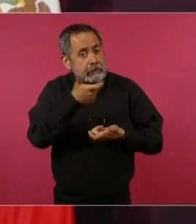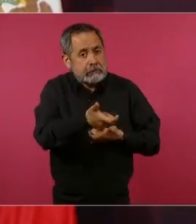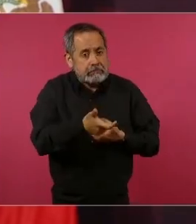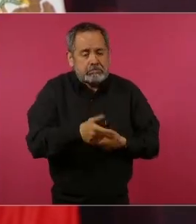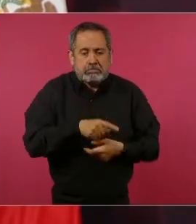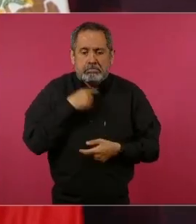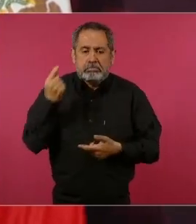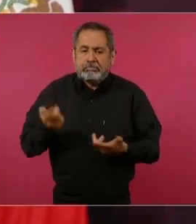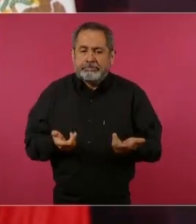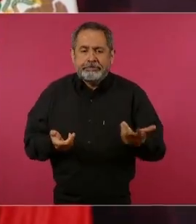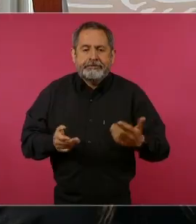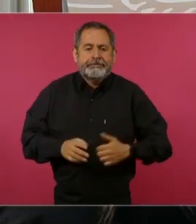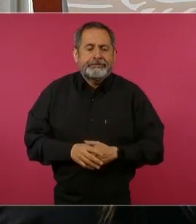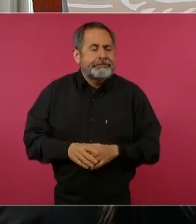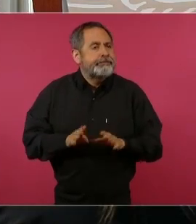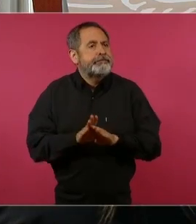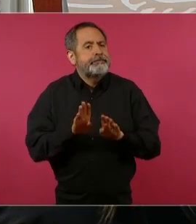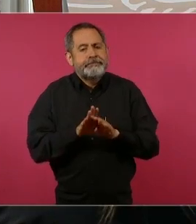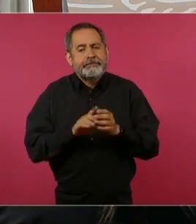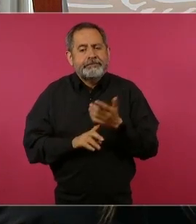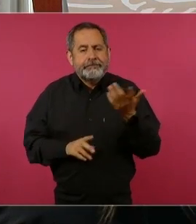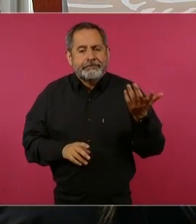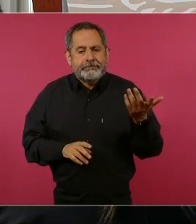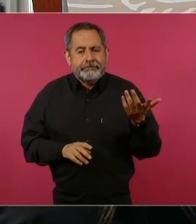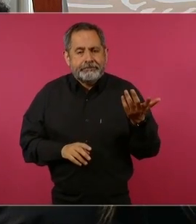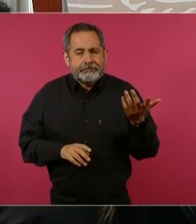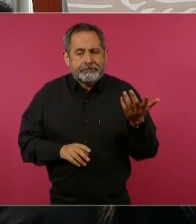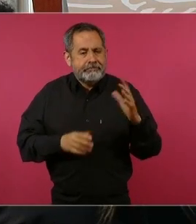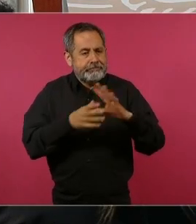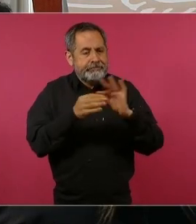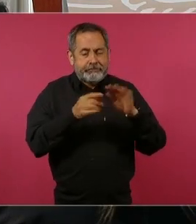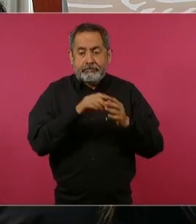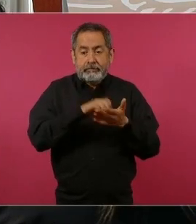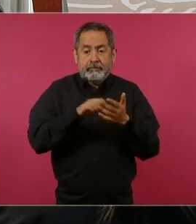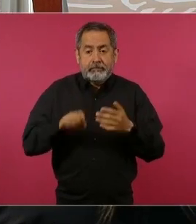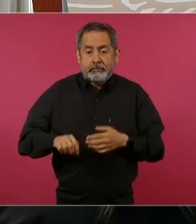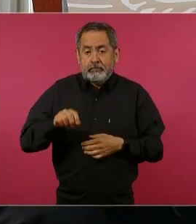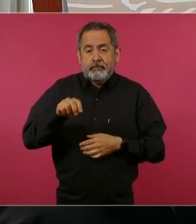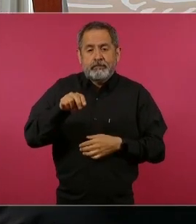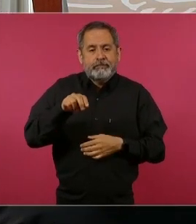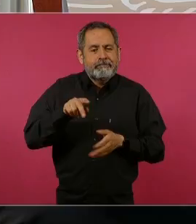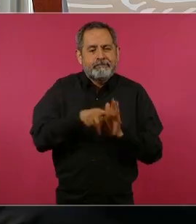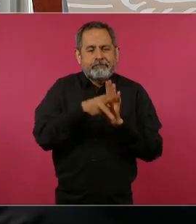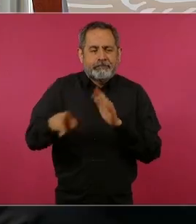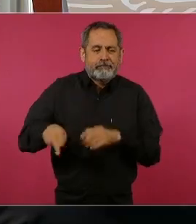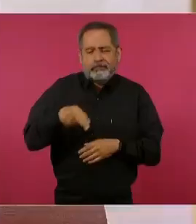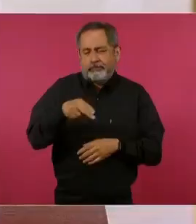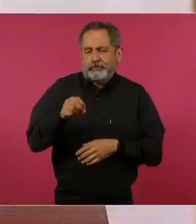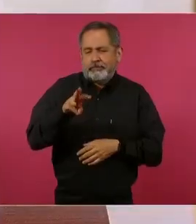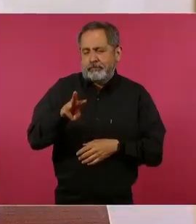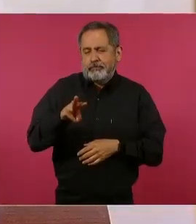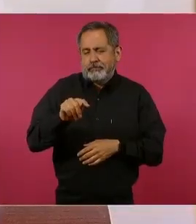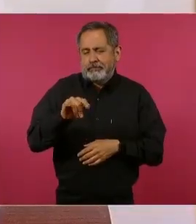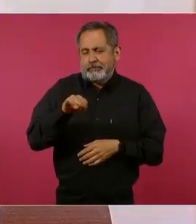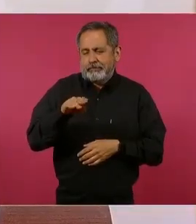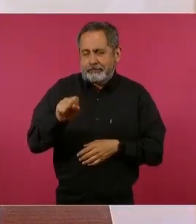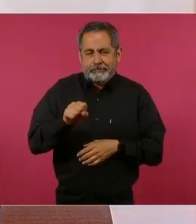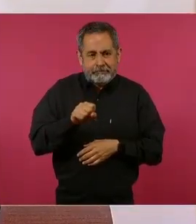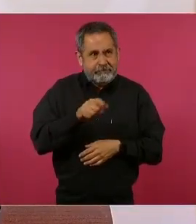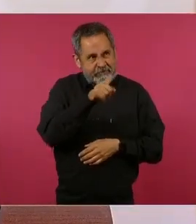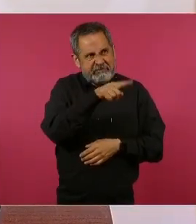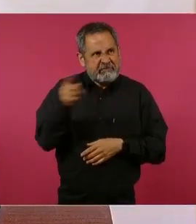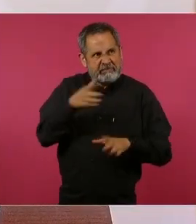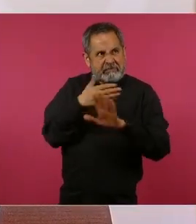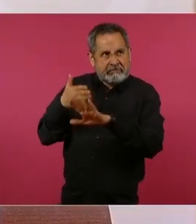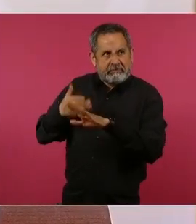¿Cómo le hicieron para convencer al New York Times de que se lanzara en contra de